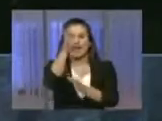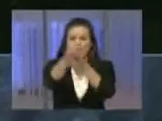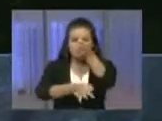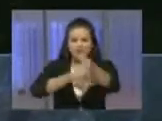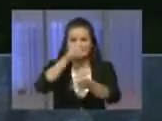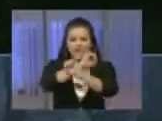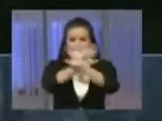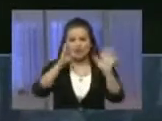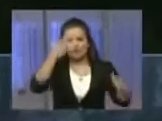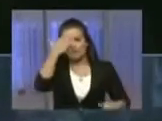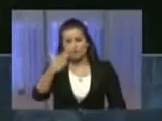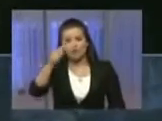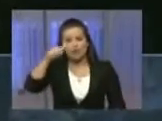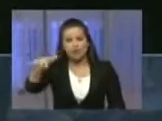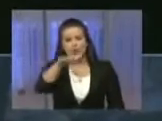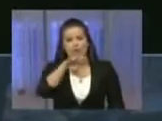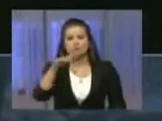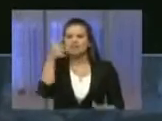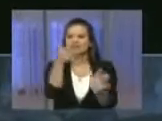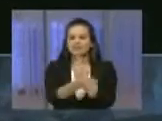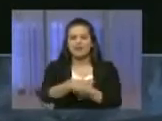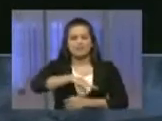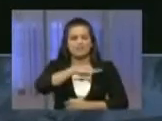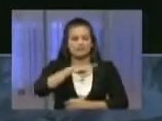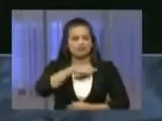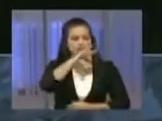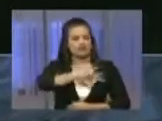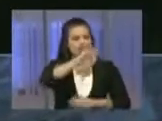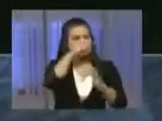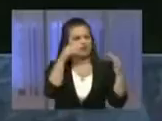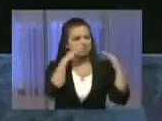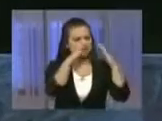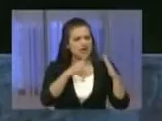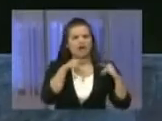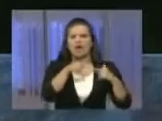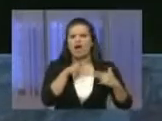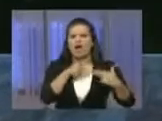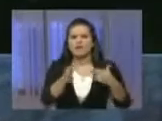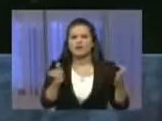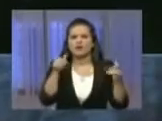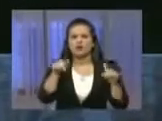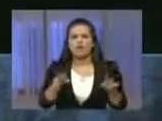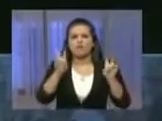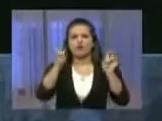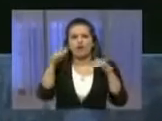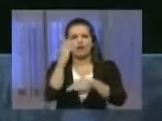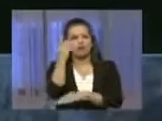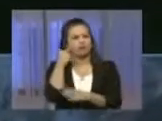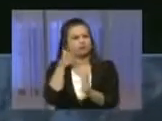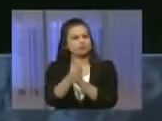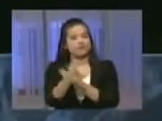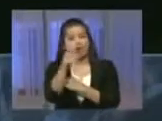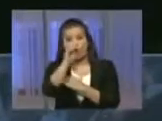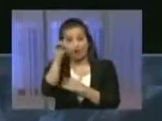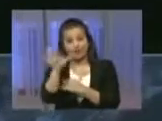pueblo Qué es la base de misiones socialistas que va a inaugurar hoy en anaco adelante